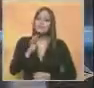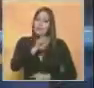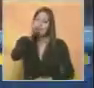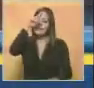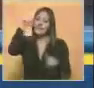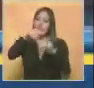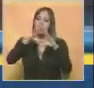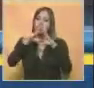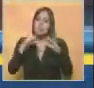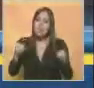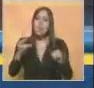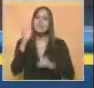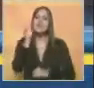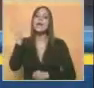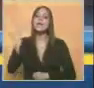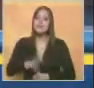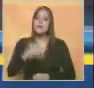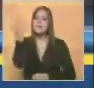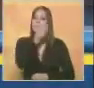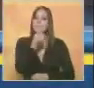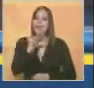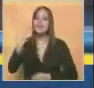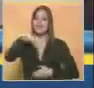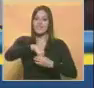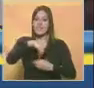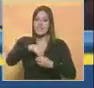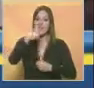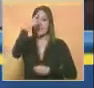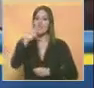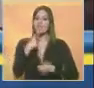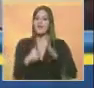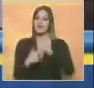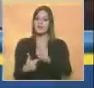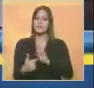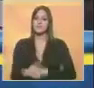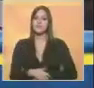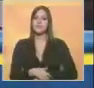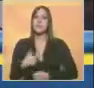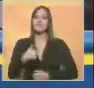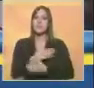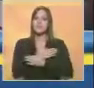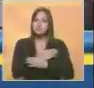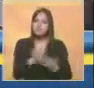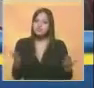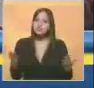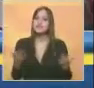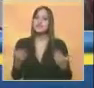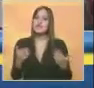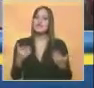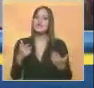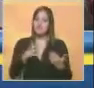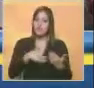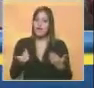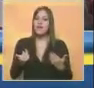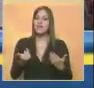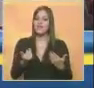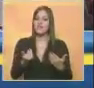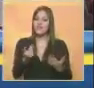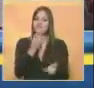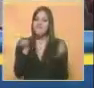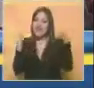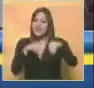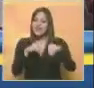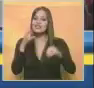que toda mujer puede ser hermosa por dentro y por fuera. Pues pensamos en abrir nuestras puertas y ceder nuestro espacio para ser cómplices de la